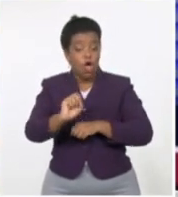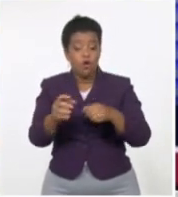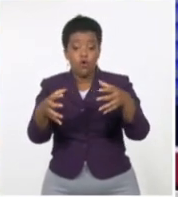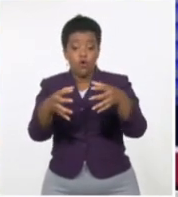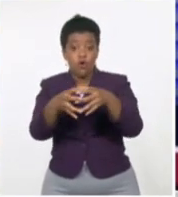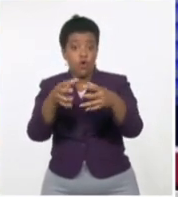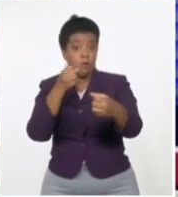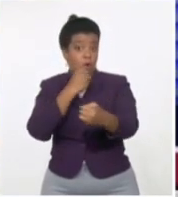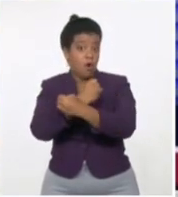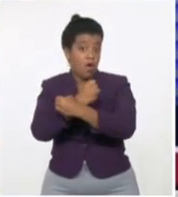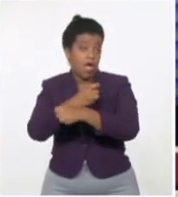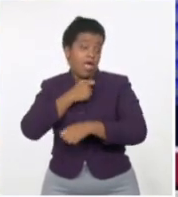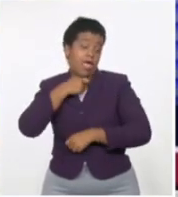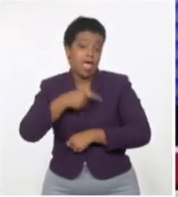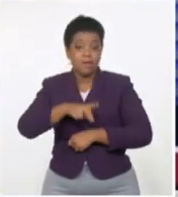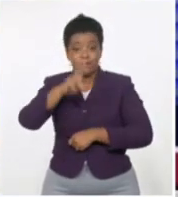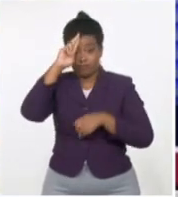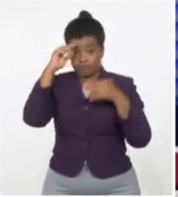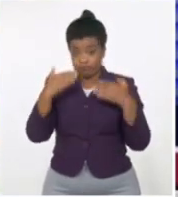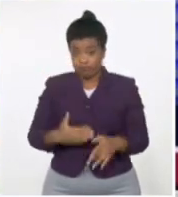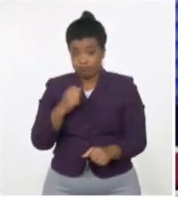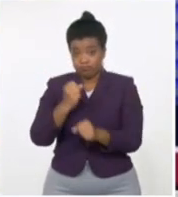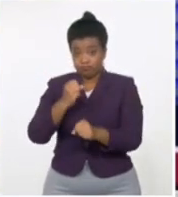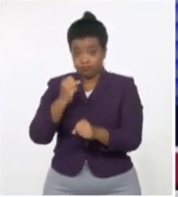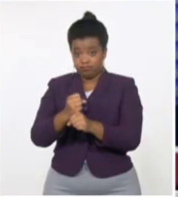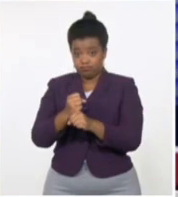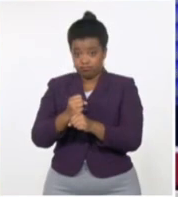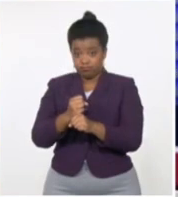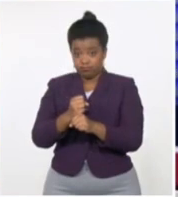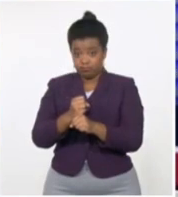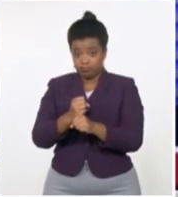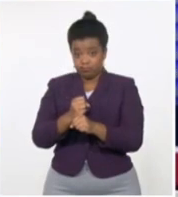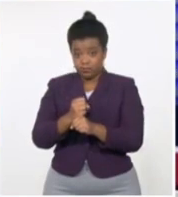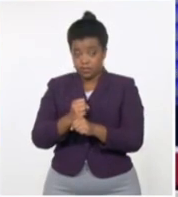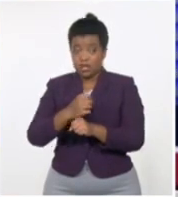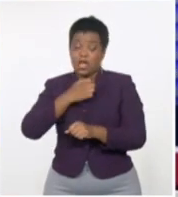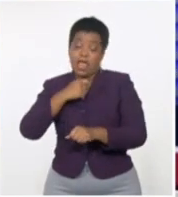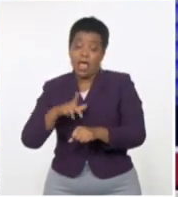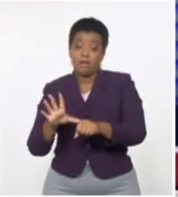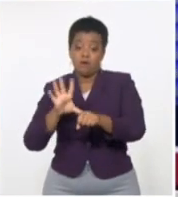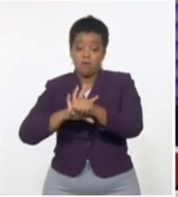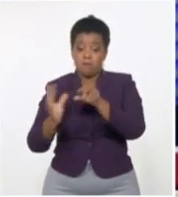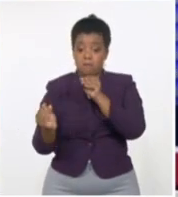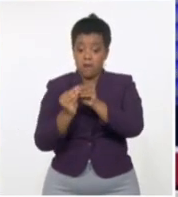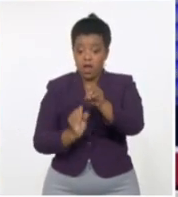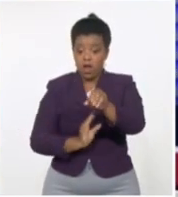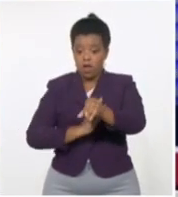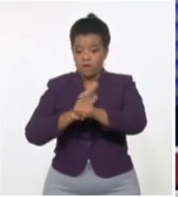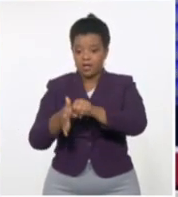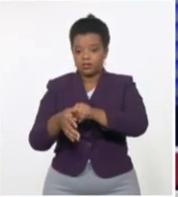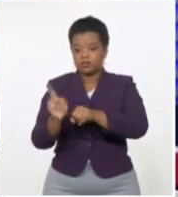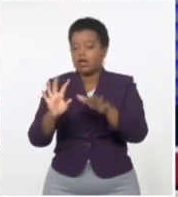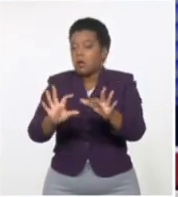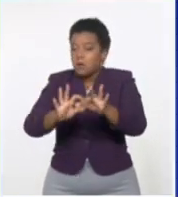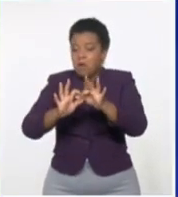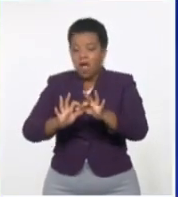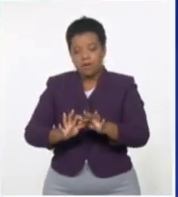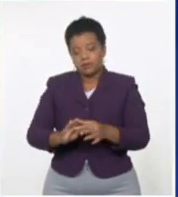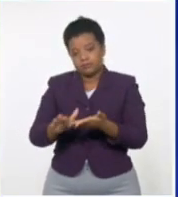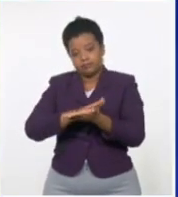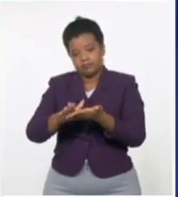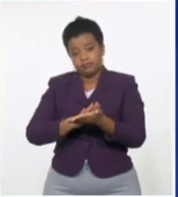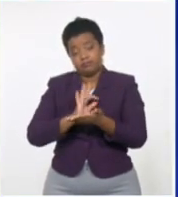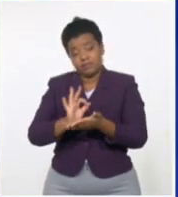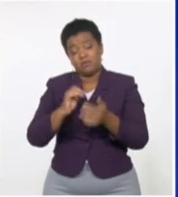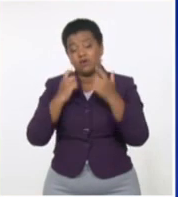de riesgo, como por ejemplo el personal de salud, no pase a gravedad si se enferma y no se muera si se enferma. Claro. Esa es la importancia de estos